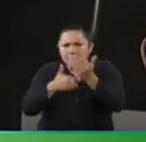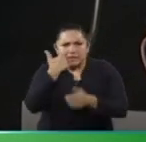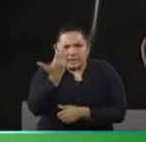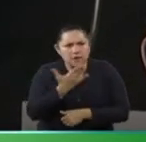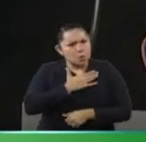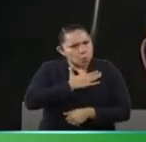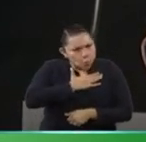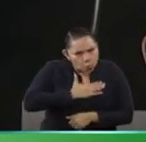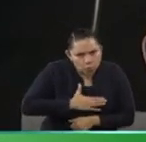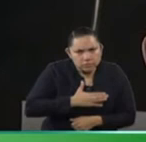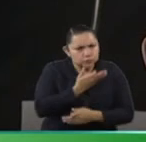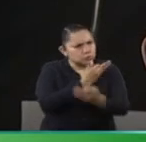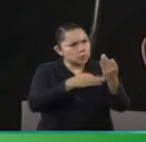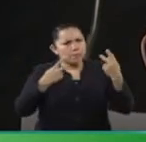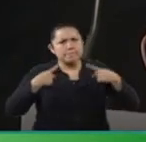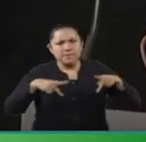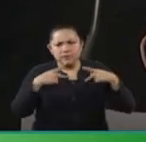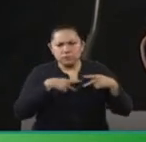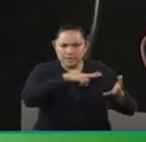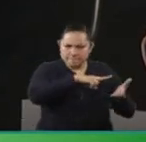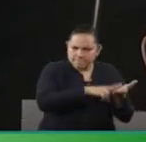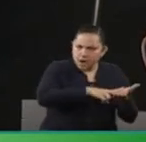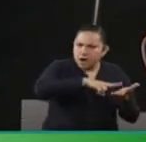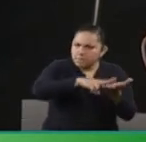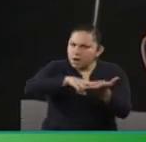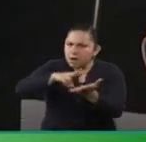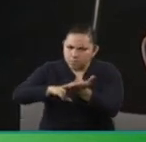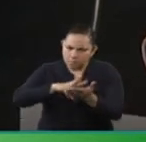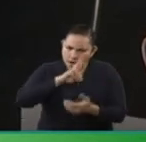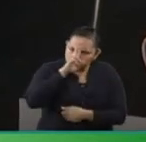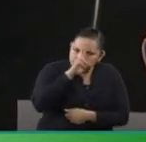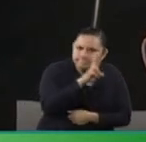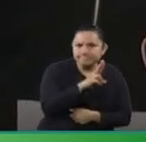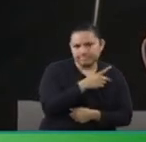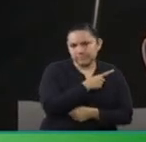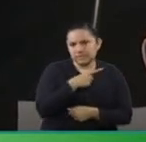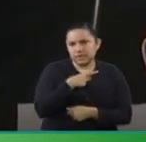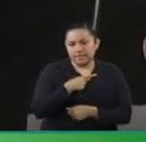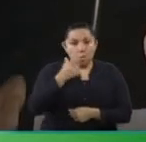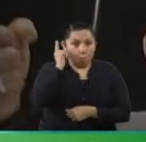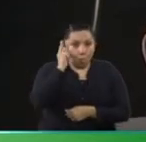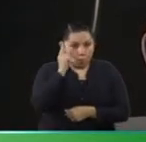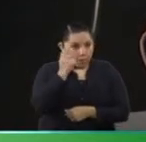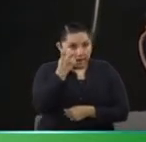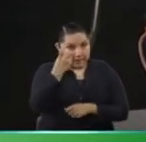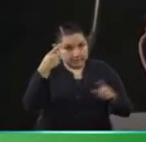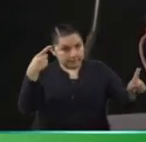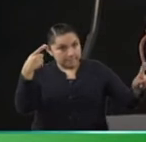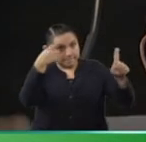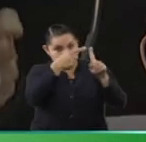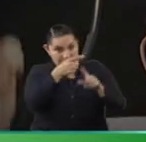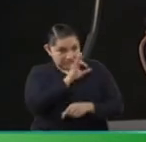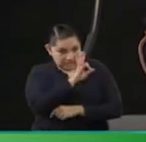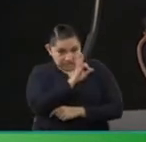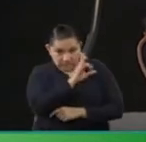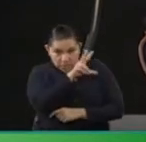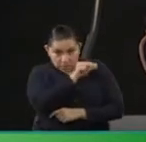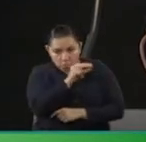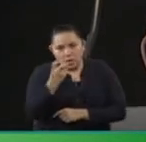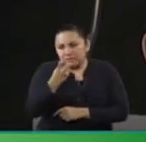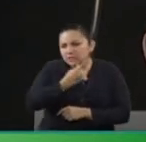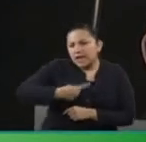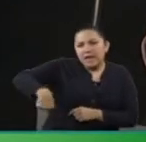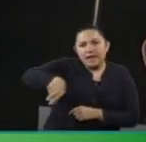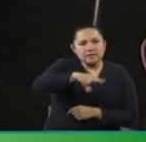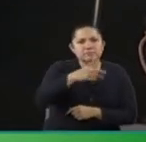debemos acompañar porque de lo contrario estaríamos abandonando a la impunidad este hecho vivos se los llevaron vivos los